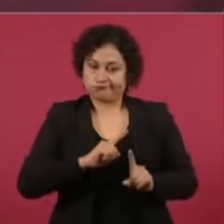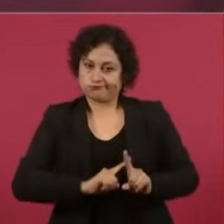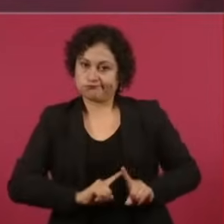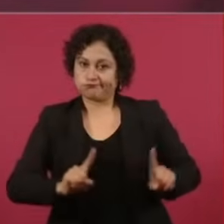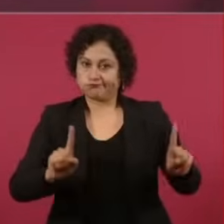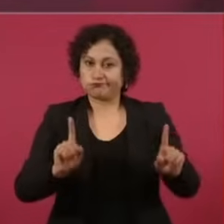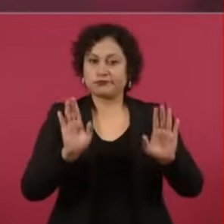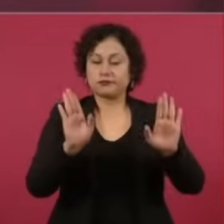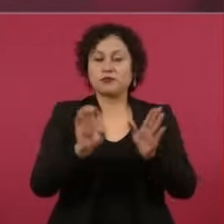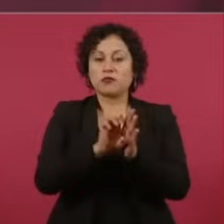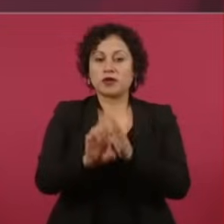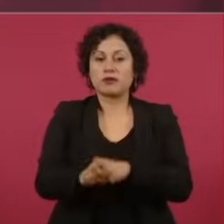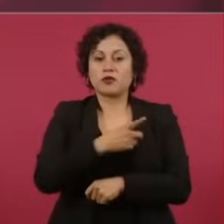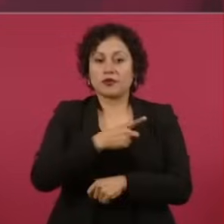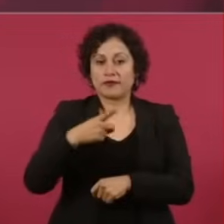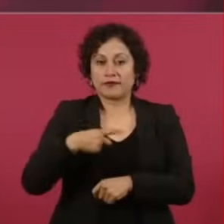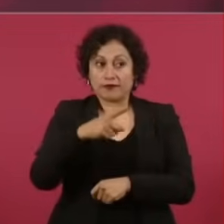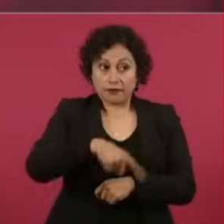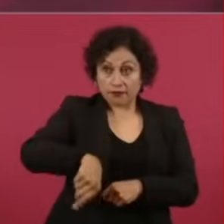cinturón, no el pueblo.